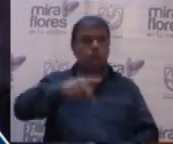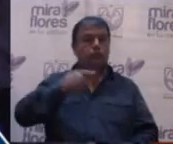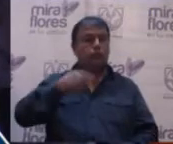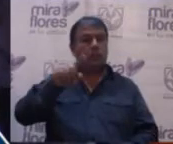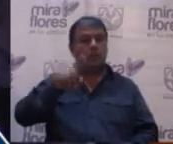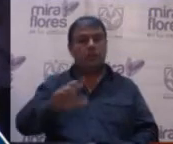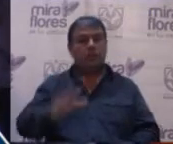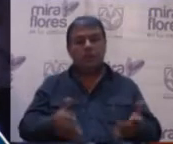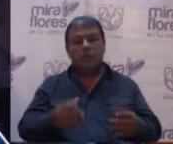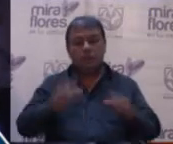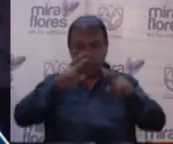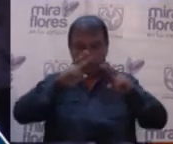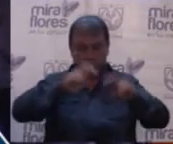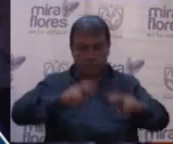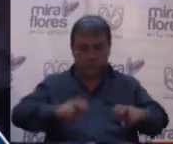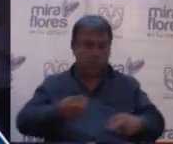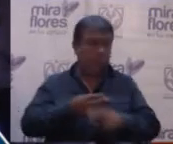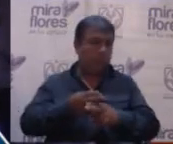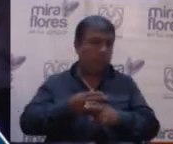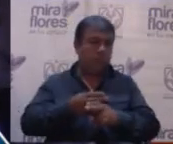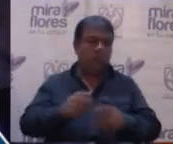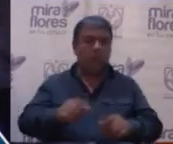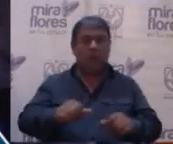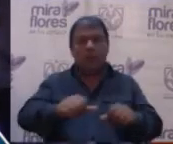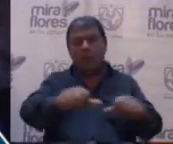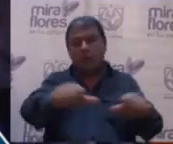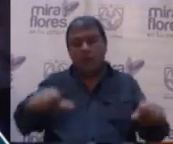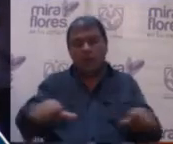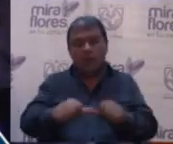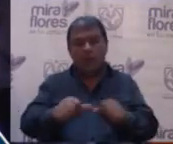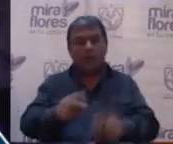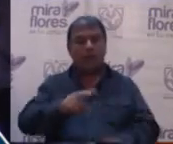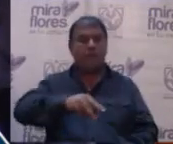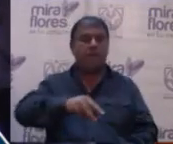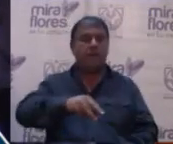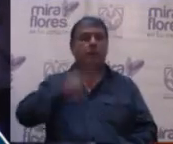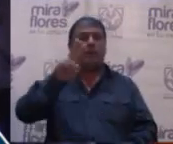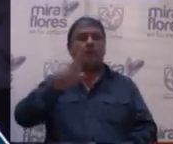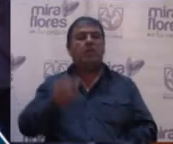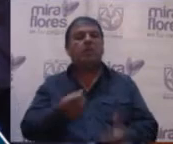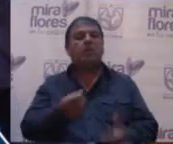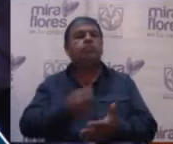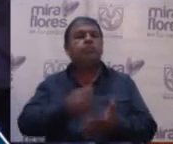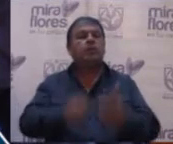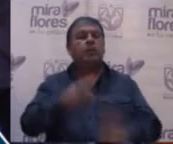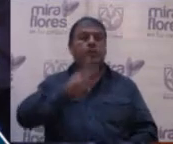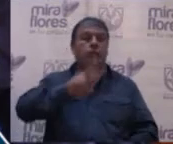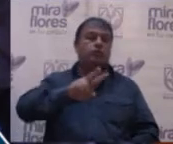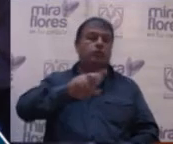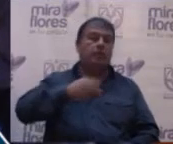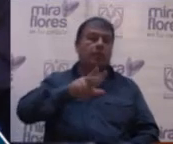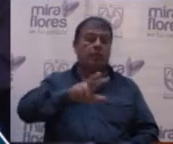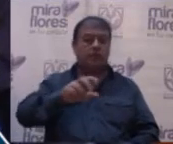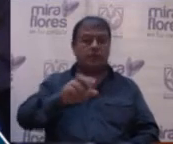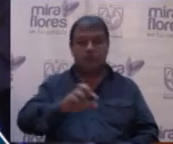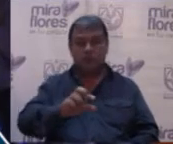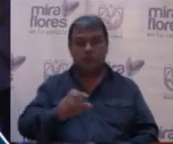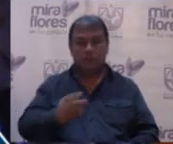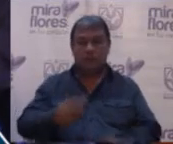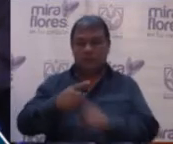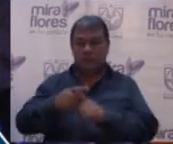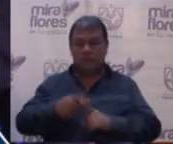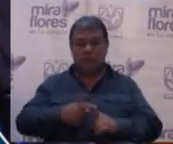un breve estudio del valor comercial del metro cuadrado en la zona, que está en $2,300. Lo